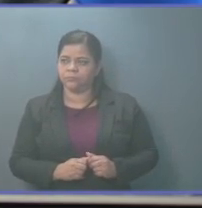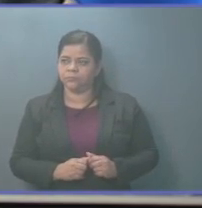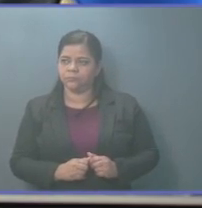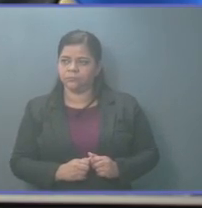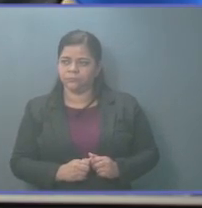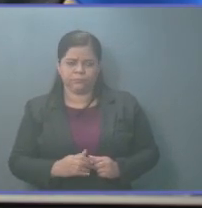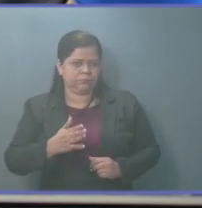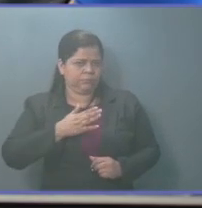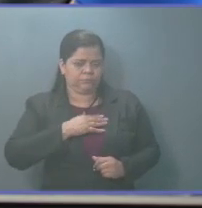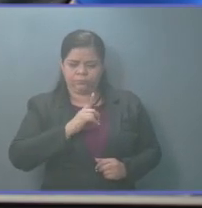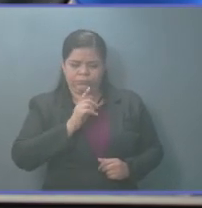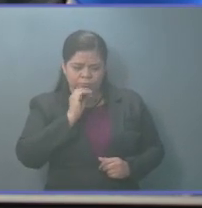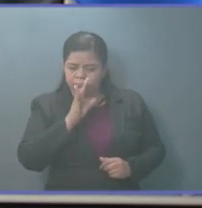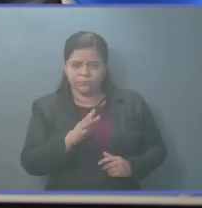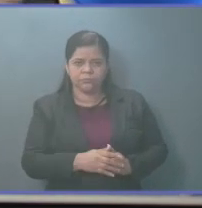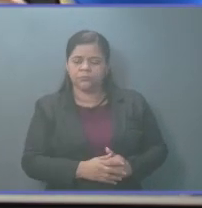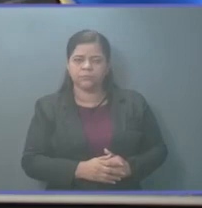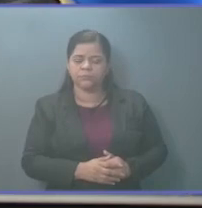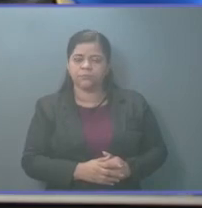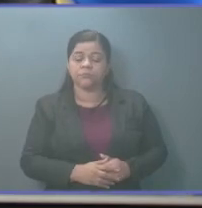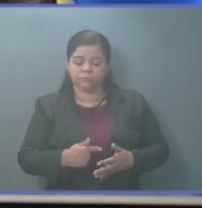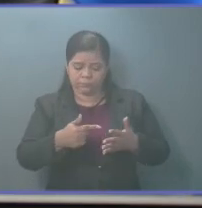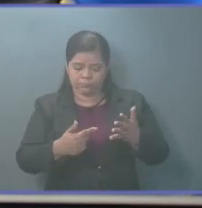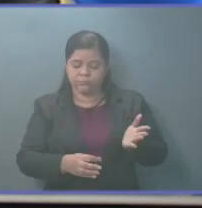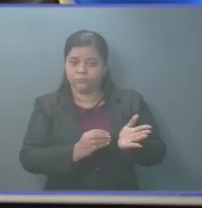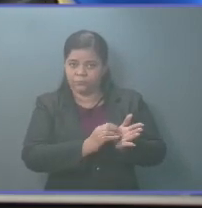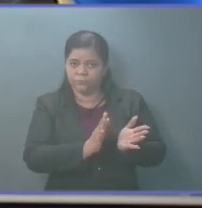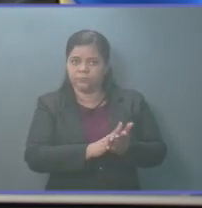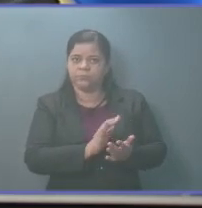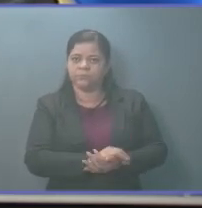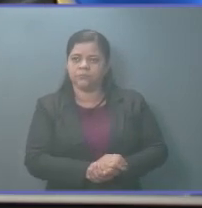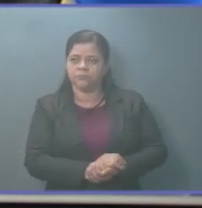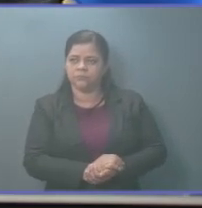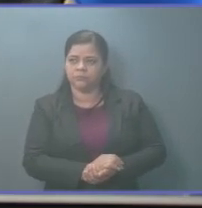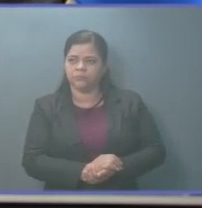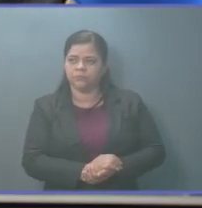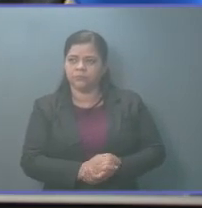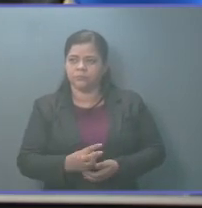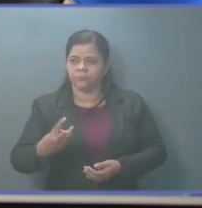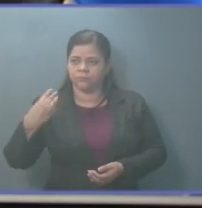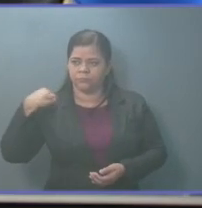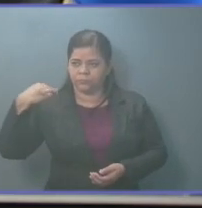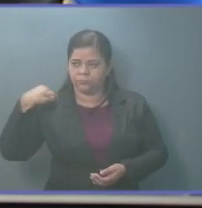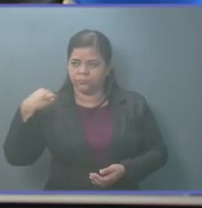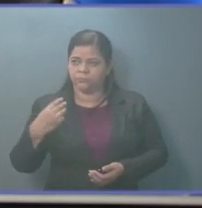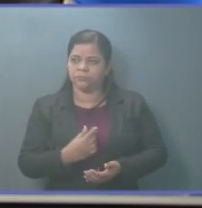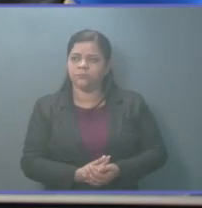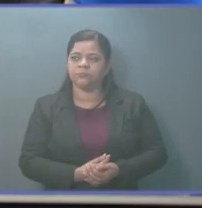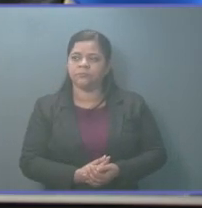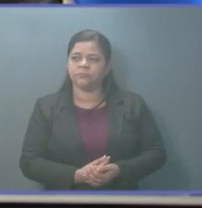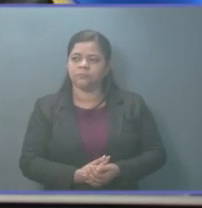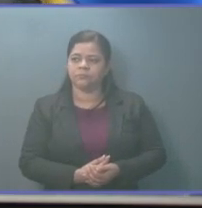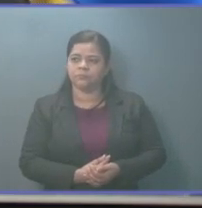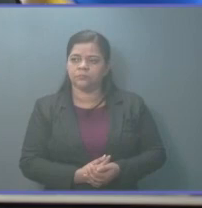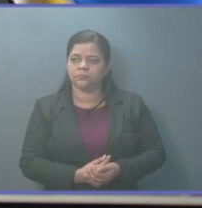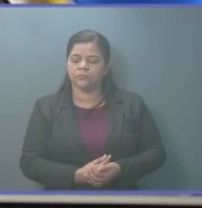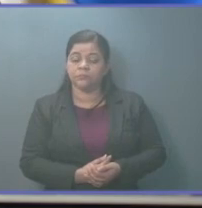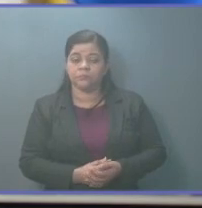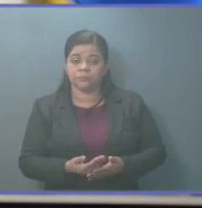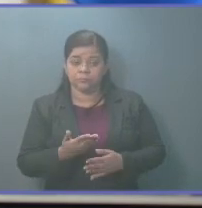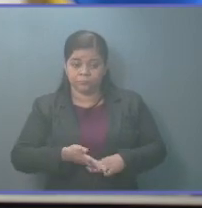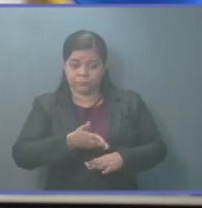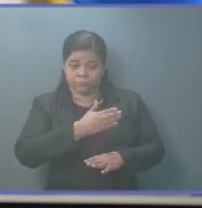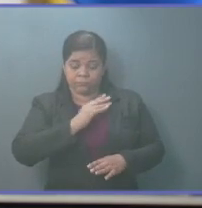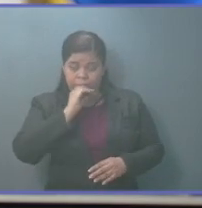No soy yo quien lo está diciendo, es la ley, son las disposiciones militares. Y aquí se nos vino a